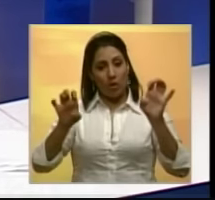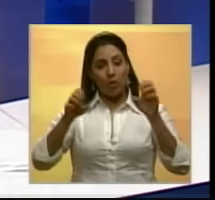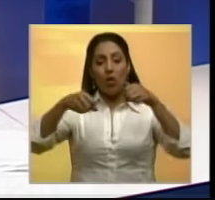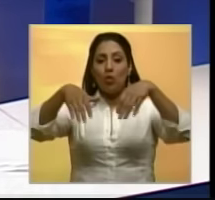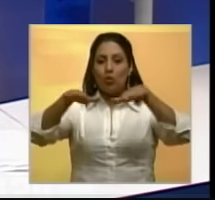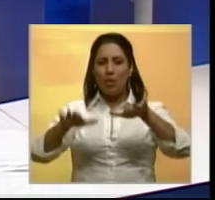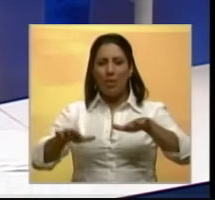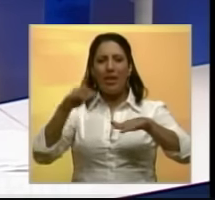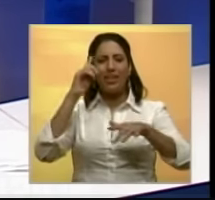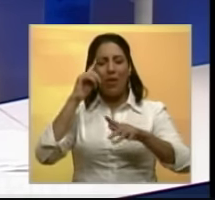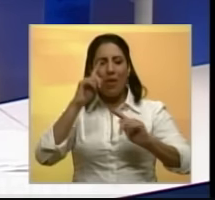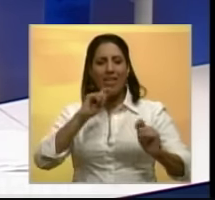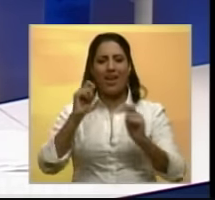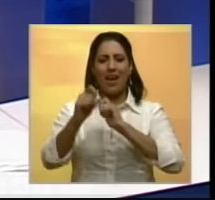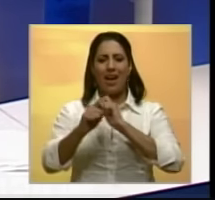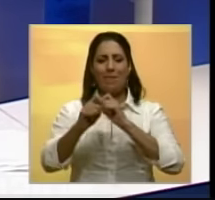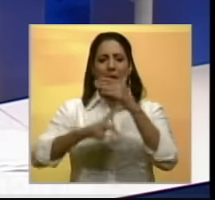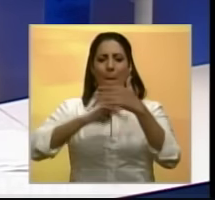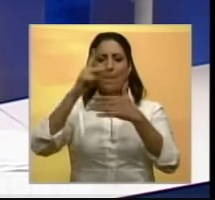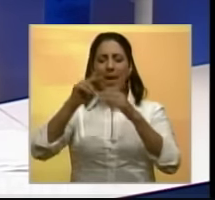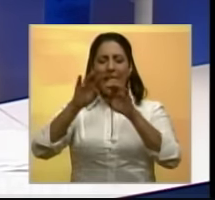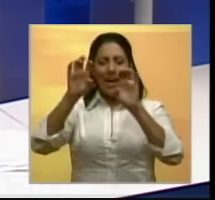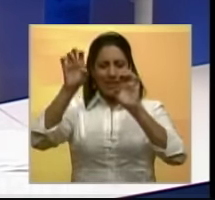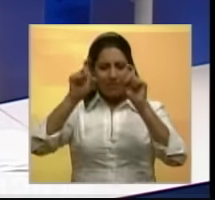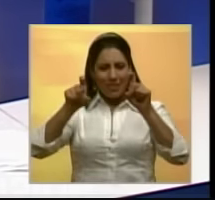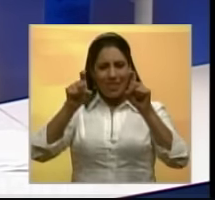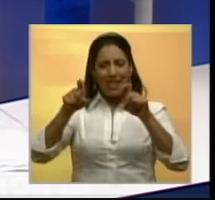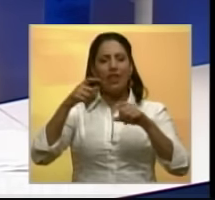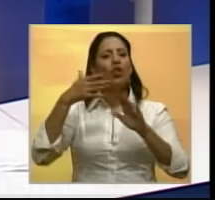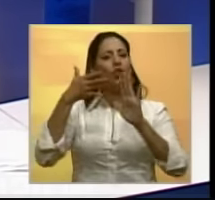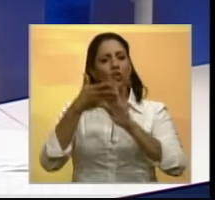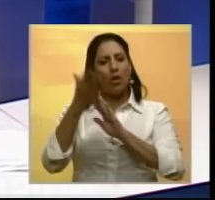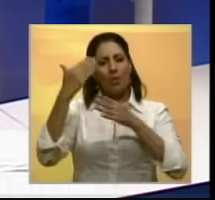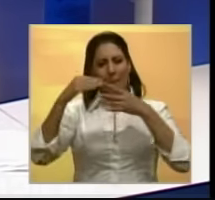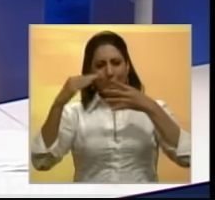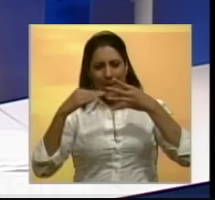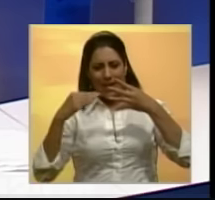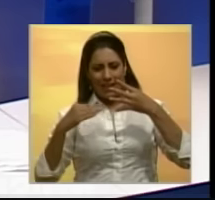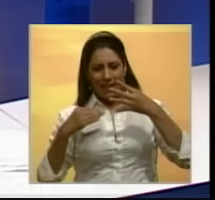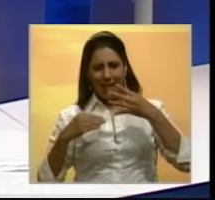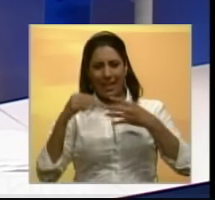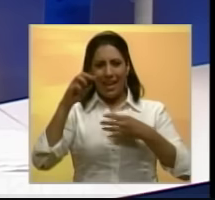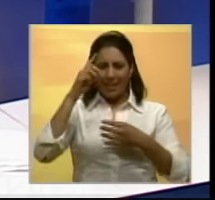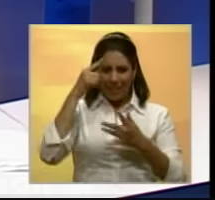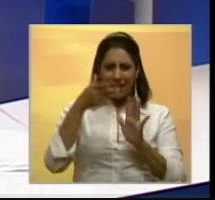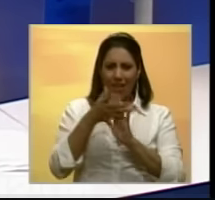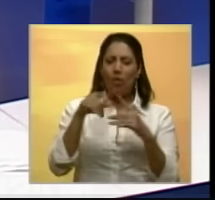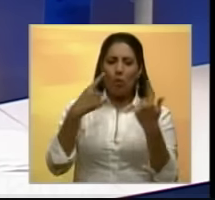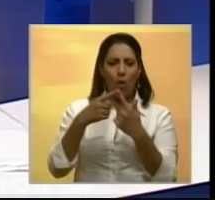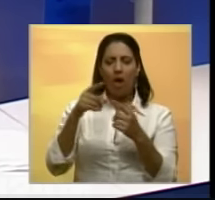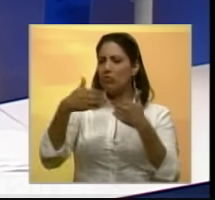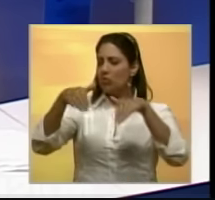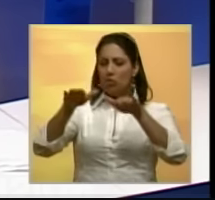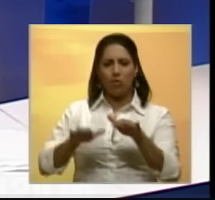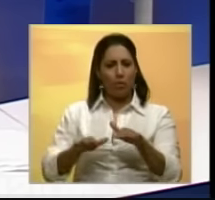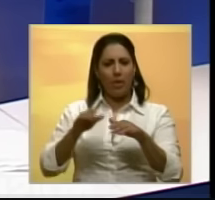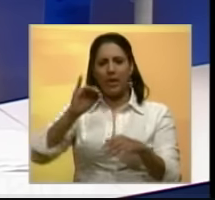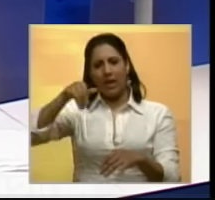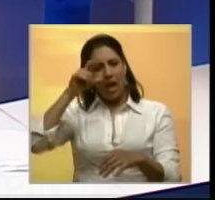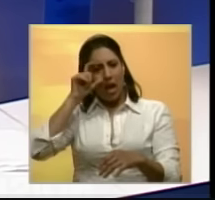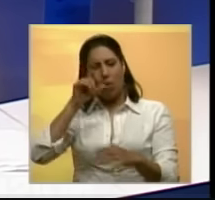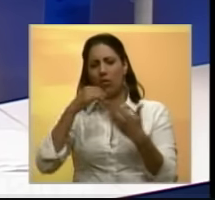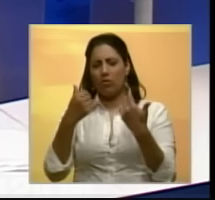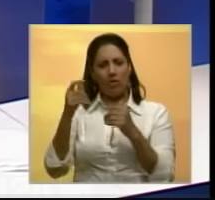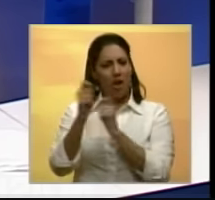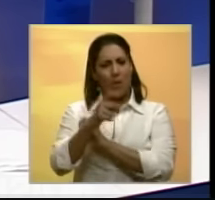suspendió el avance progresivo del plan de estudio propuesto en el artículo 8 de la resolución 0143, el cual contempla los lineamientos del